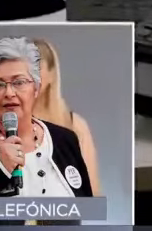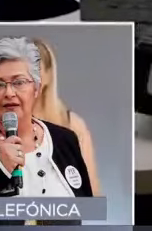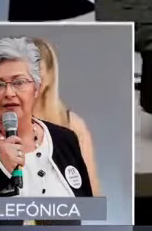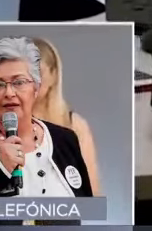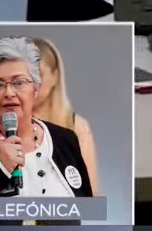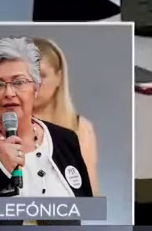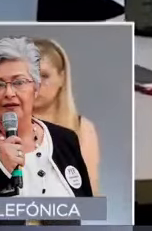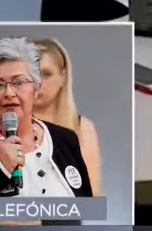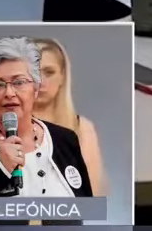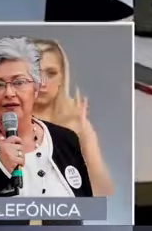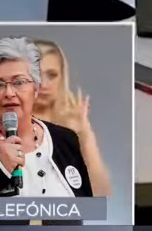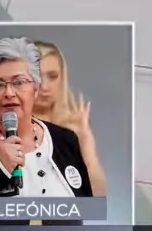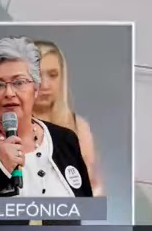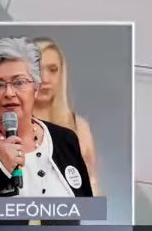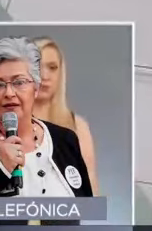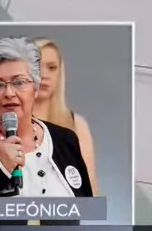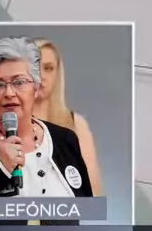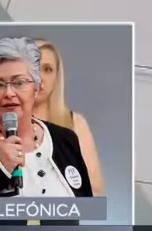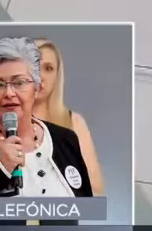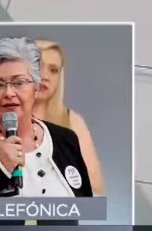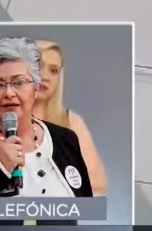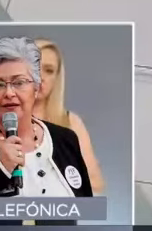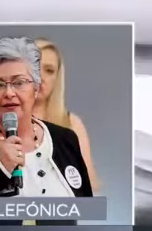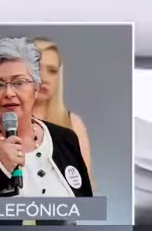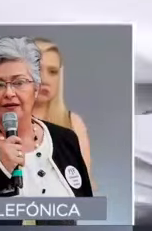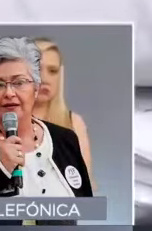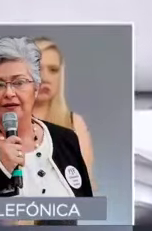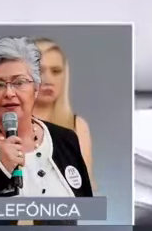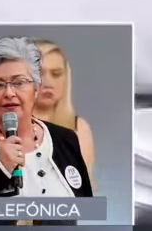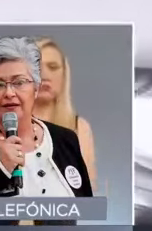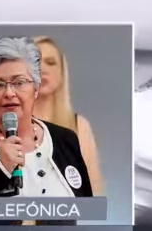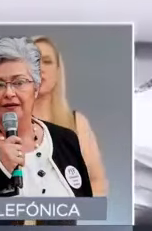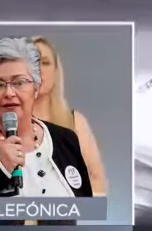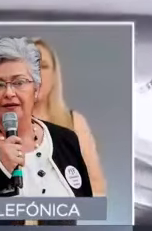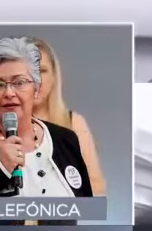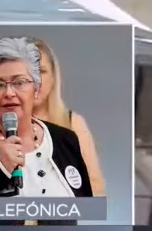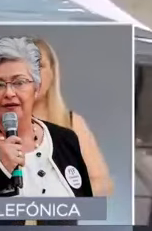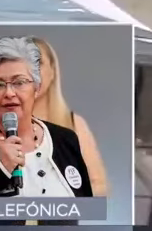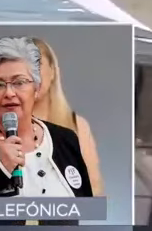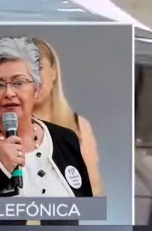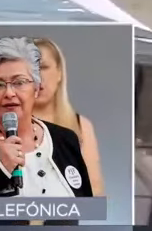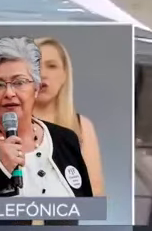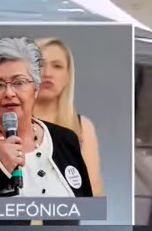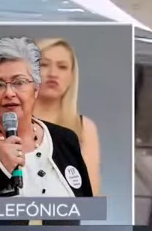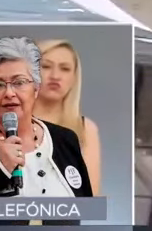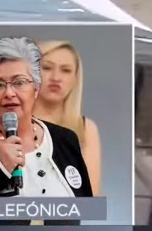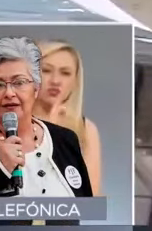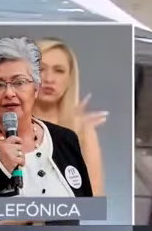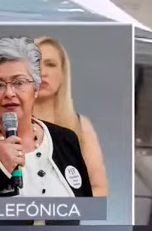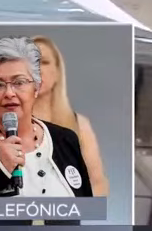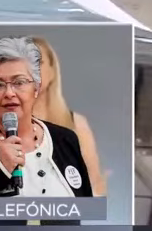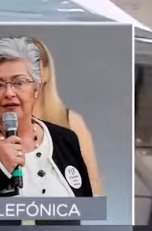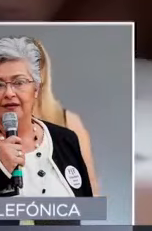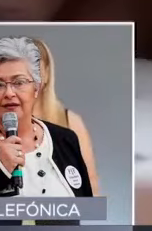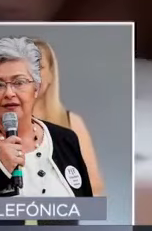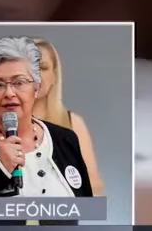la República. Ya lo tienen prácticamente del otro lado este dictamen.